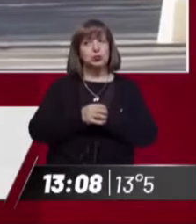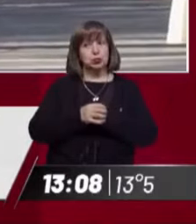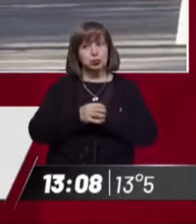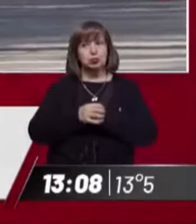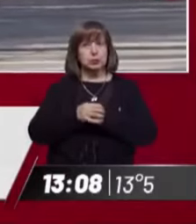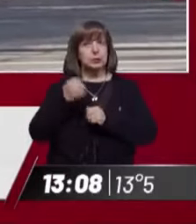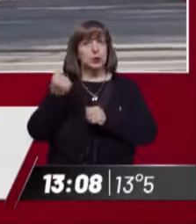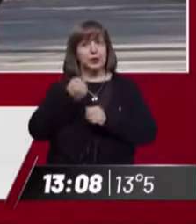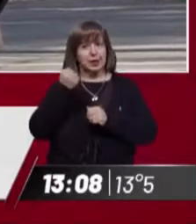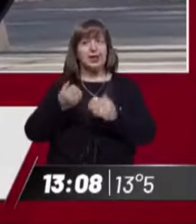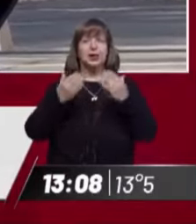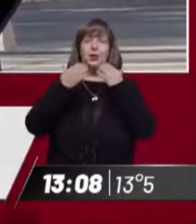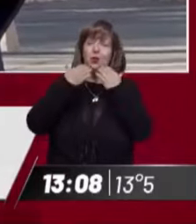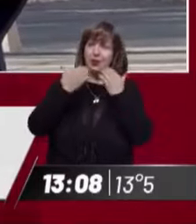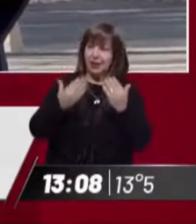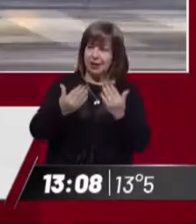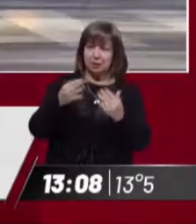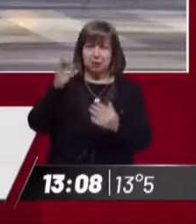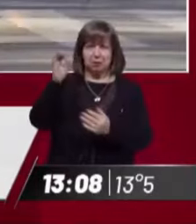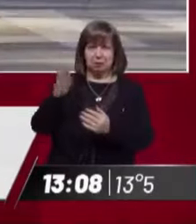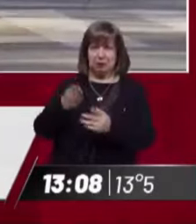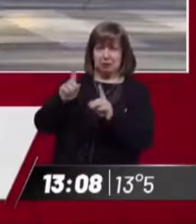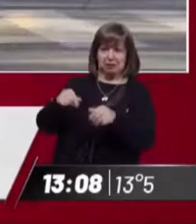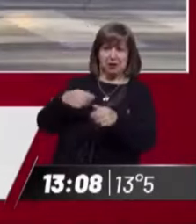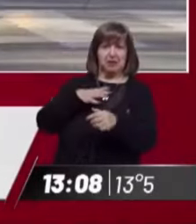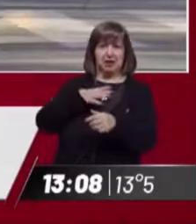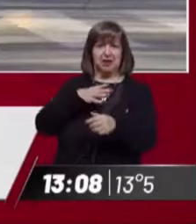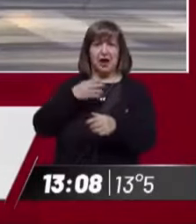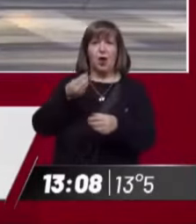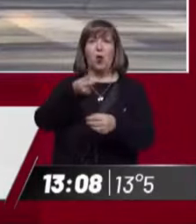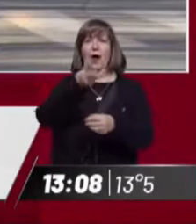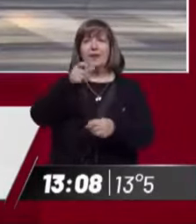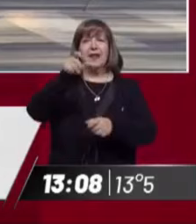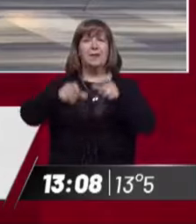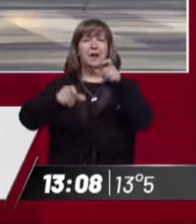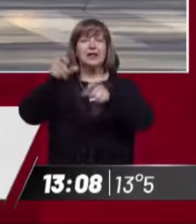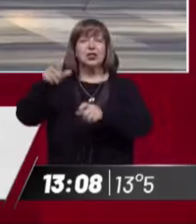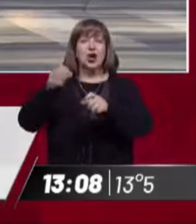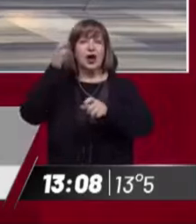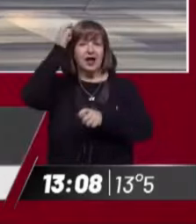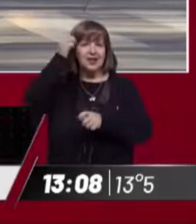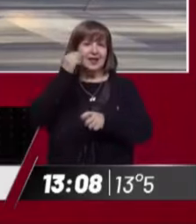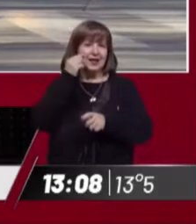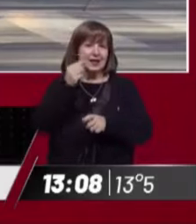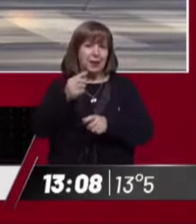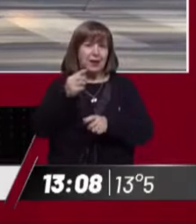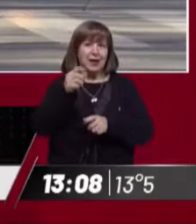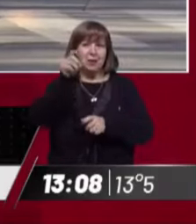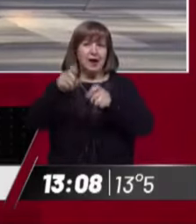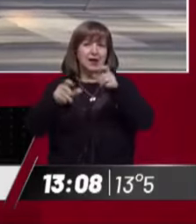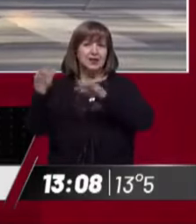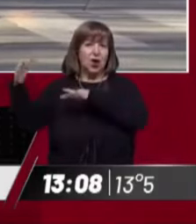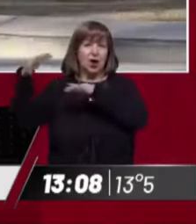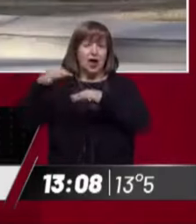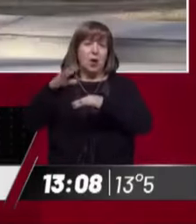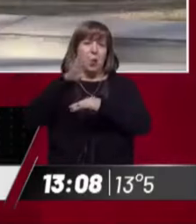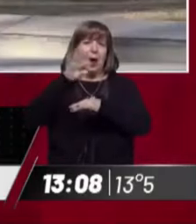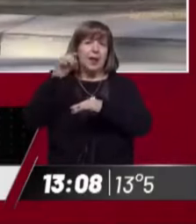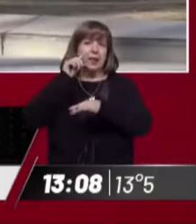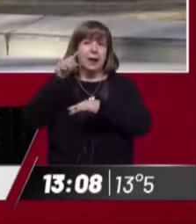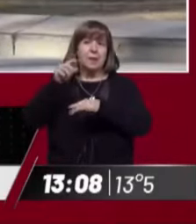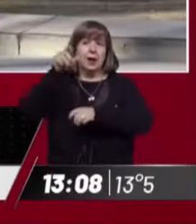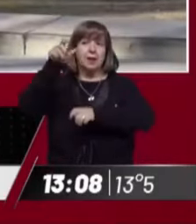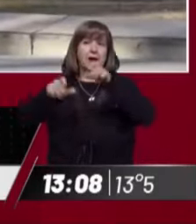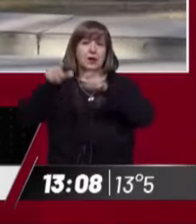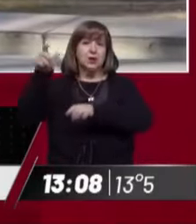Muchas gracias, ahora sí. Muy bien. Bien, chicos, ahí entonces los números que maneja el sector privado, que quiero decirles, no difieren